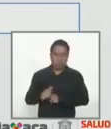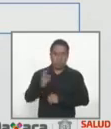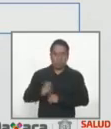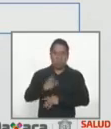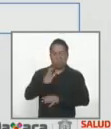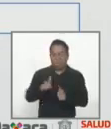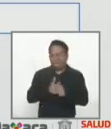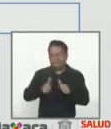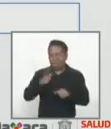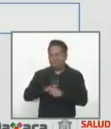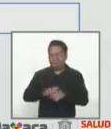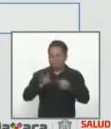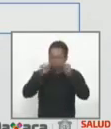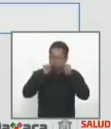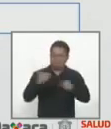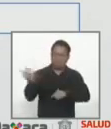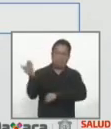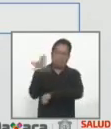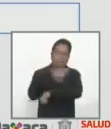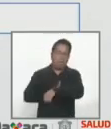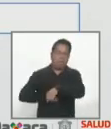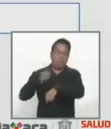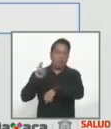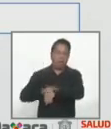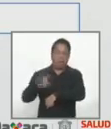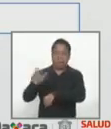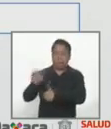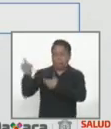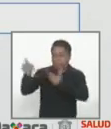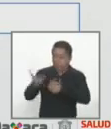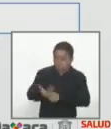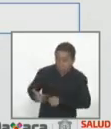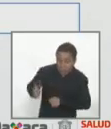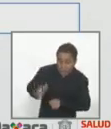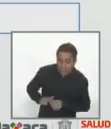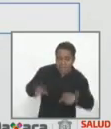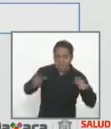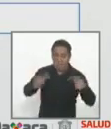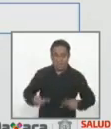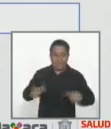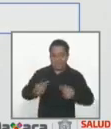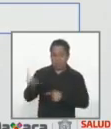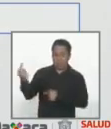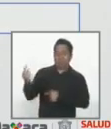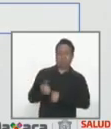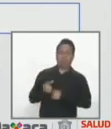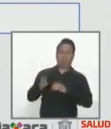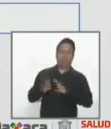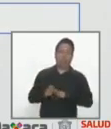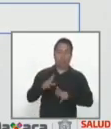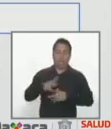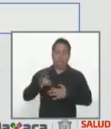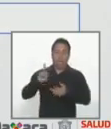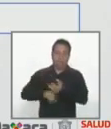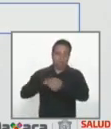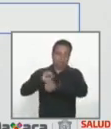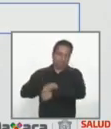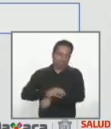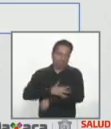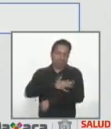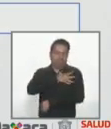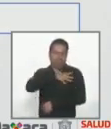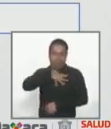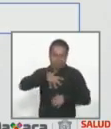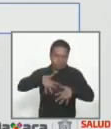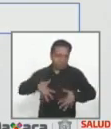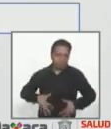del paciente, y en consecuencia cuando llegan al hospital el paciente ya llega avanzado en su estado